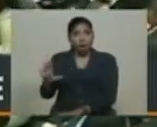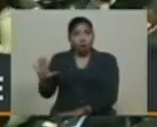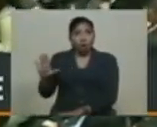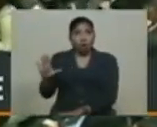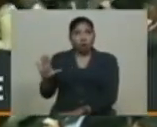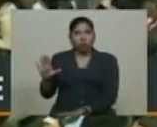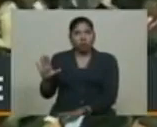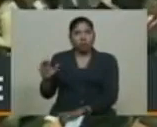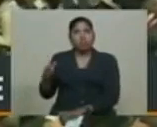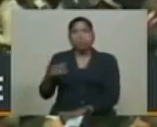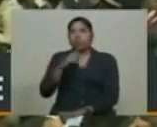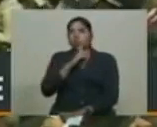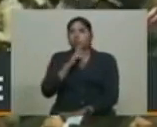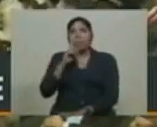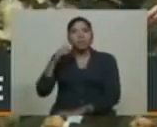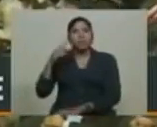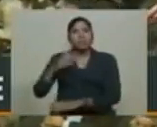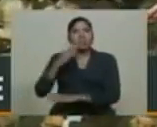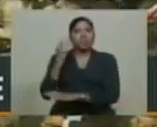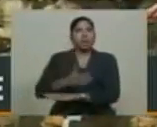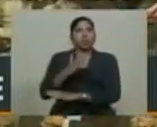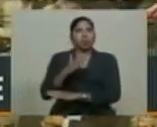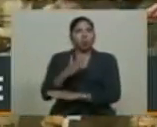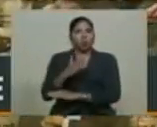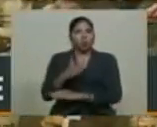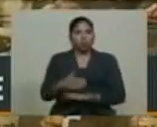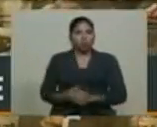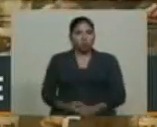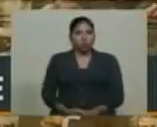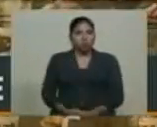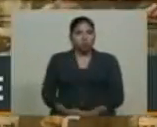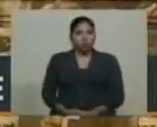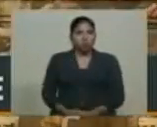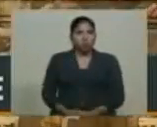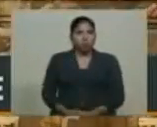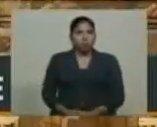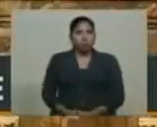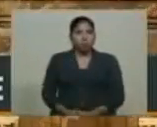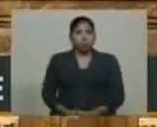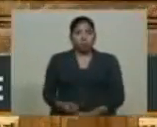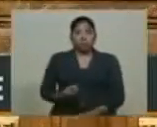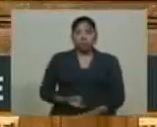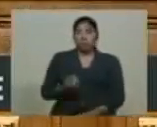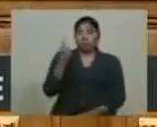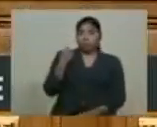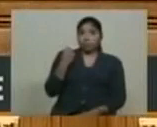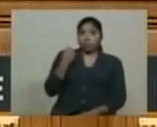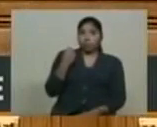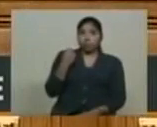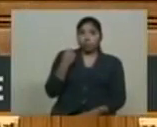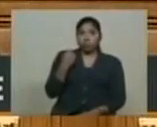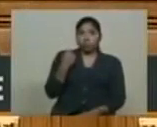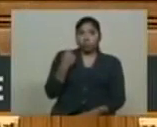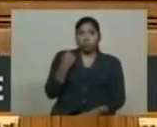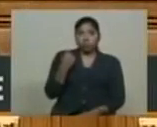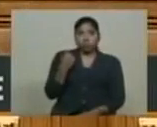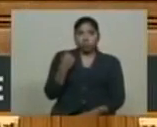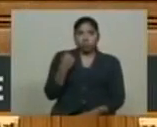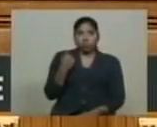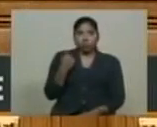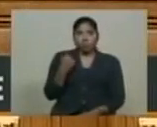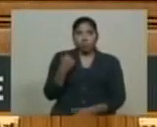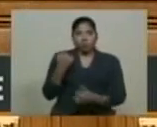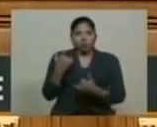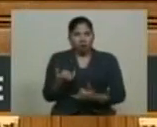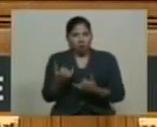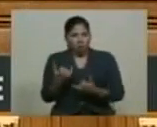sanciones. A la desacreditación ante las naciones del mundo ayer, hoy lo bautizan